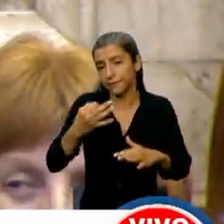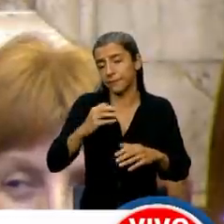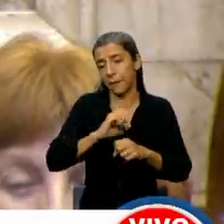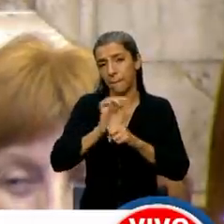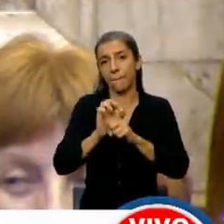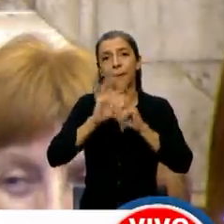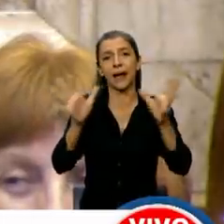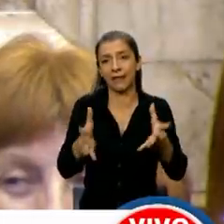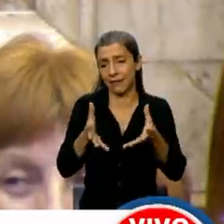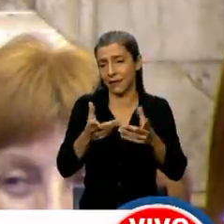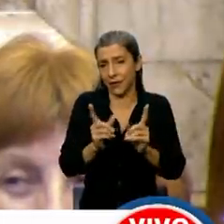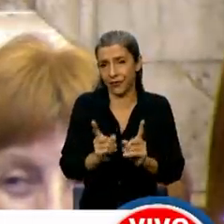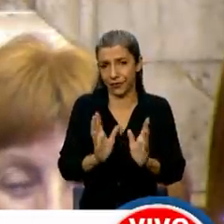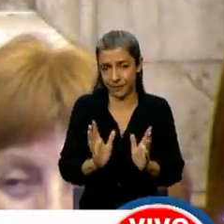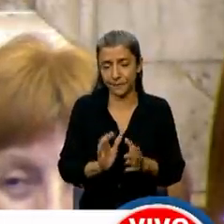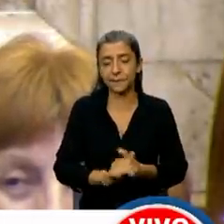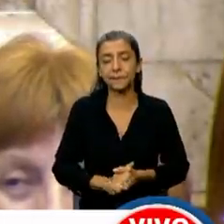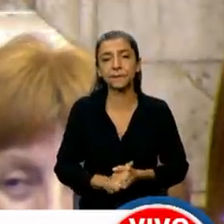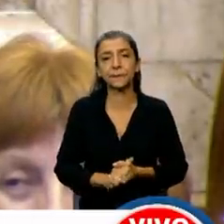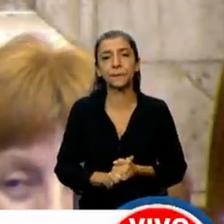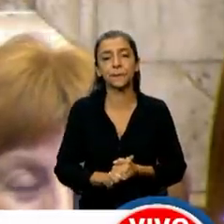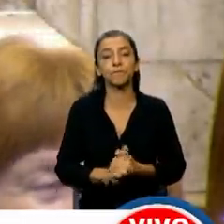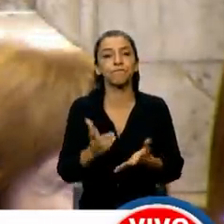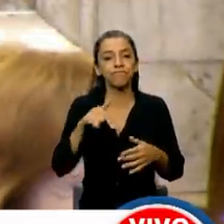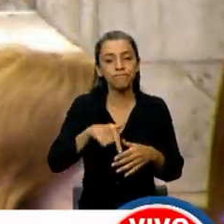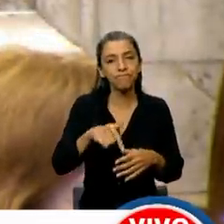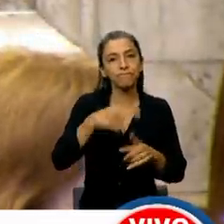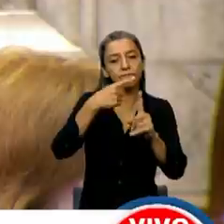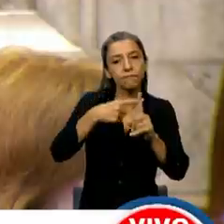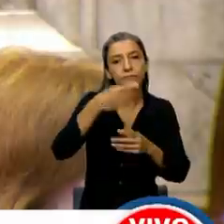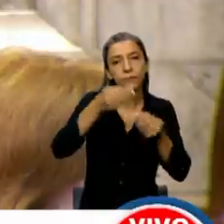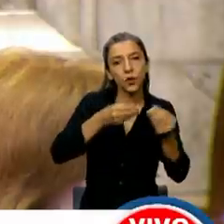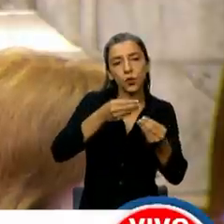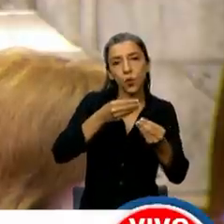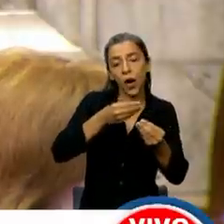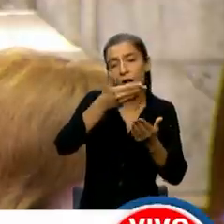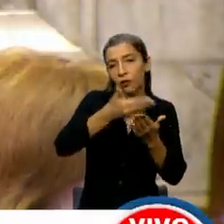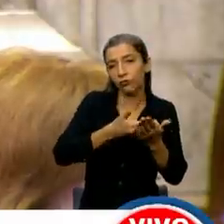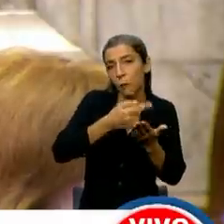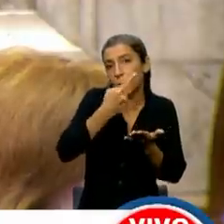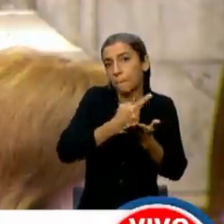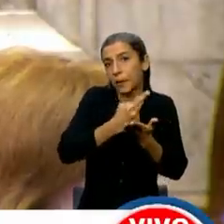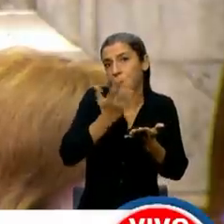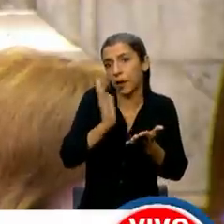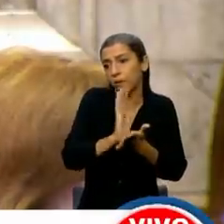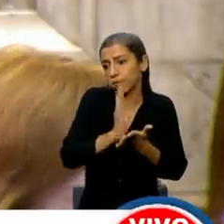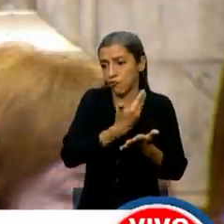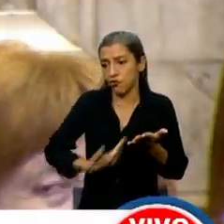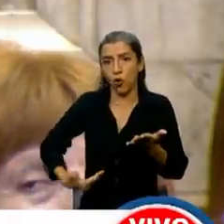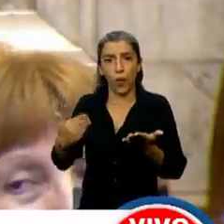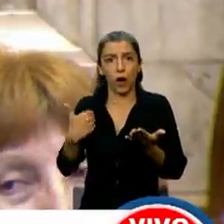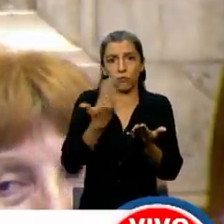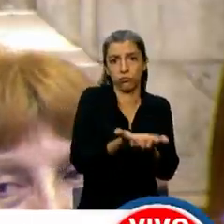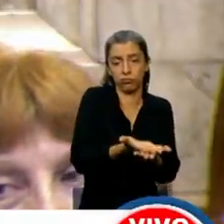y de que este podríamos decir que es el primer presupuesto que viene a entregar nuestro gobierno